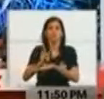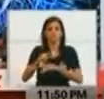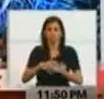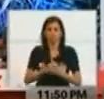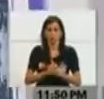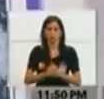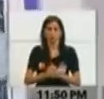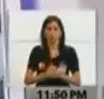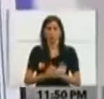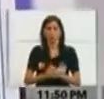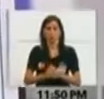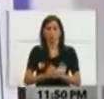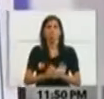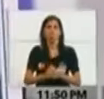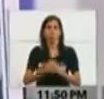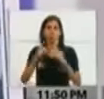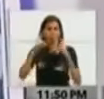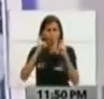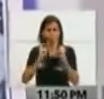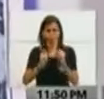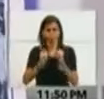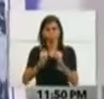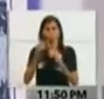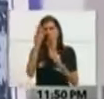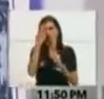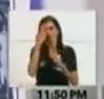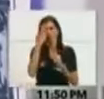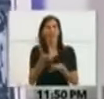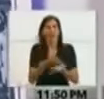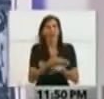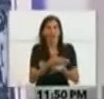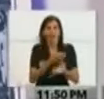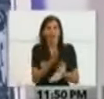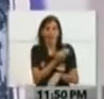Estos sí eran unos maestros. ¿Se enteraron de la noticia antes?